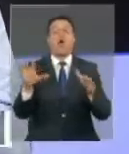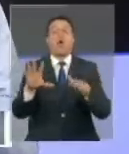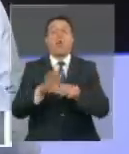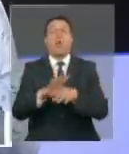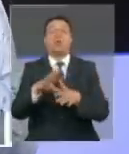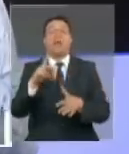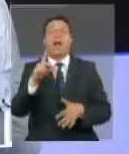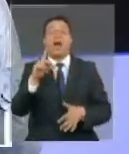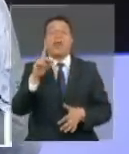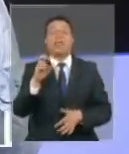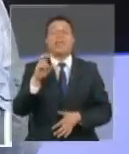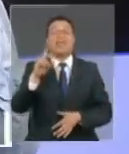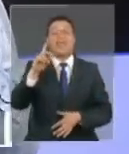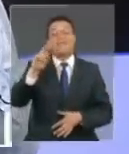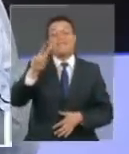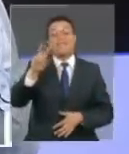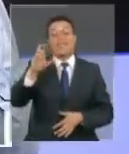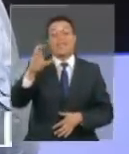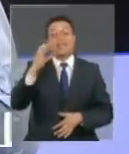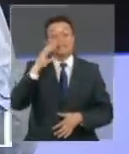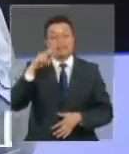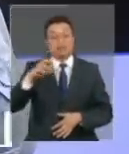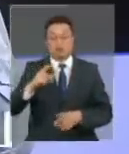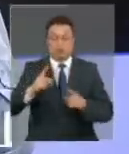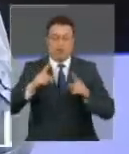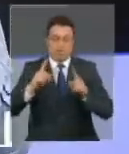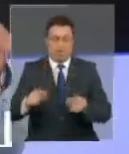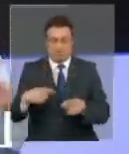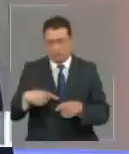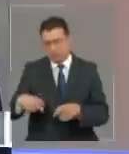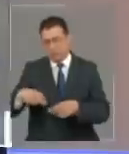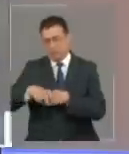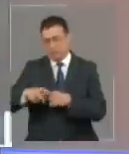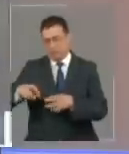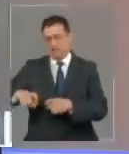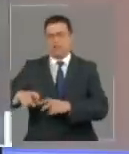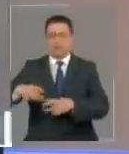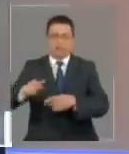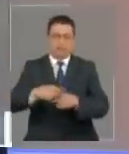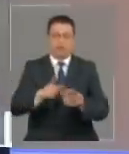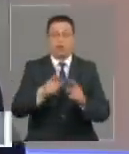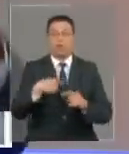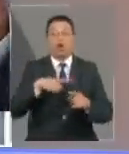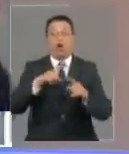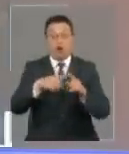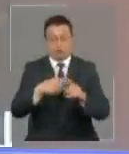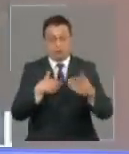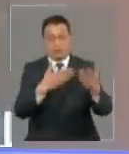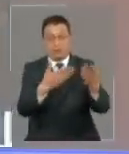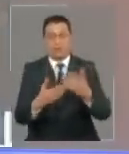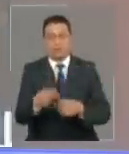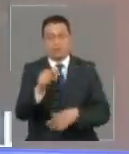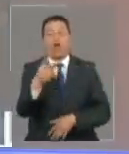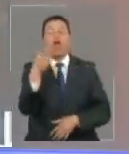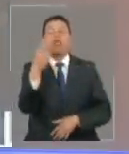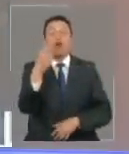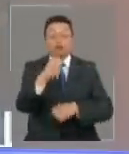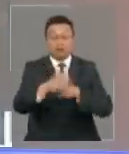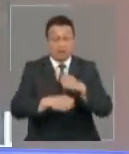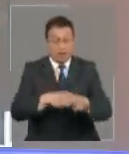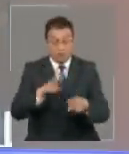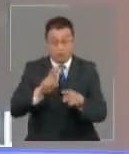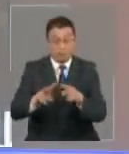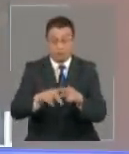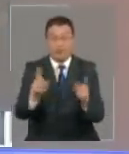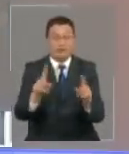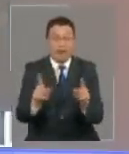en condiciones que no corresponden para la atención de nuestros vecinos. Además, yo lo voy a volver a citar. Lo que no hicieron en 12 años en la comuna no lo van a